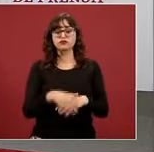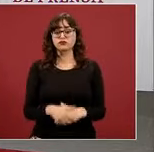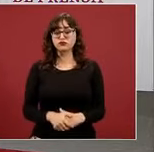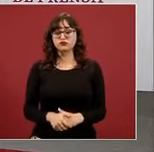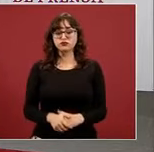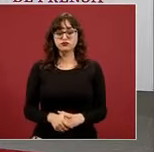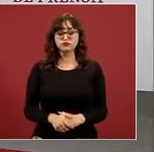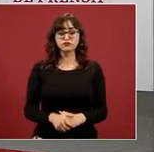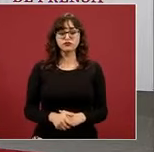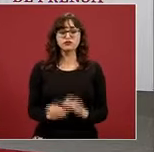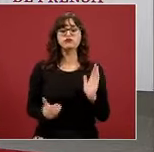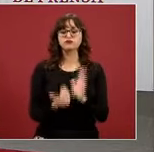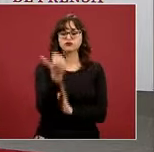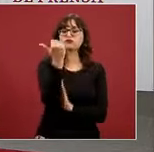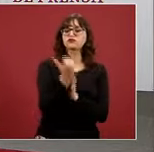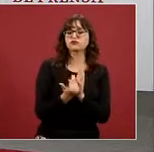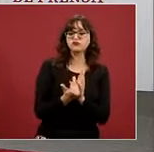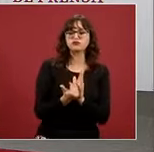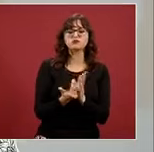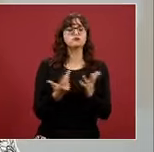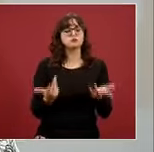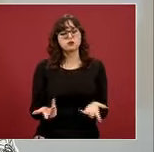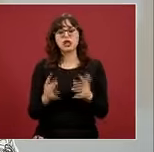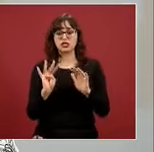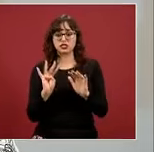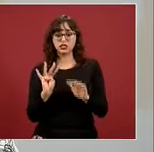una reducción que representa más o menos el